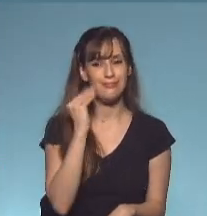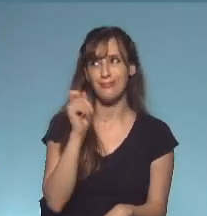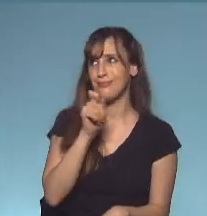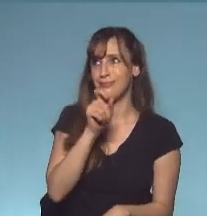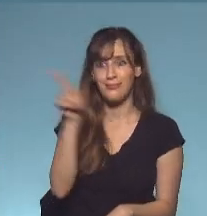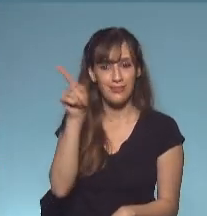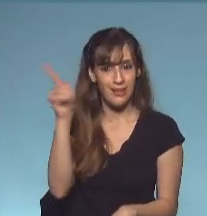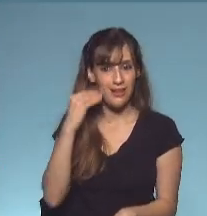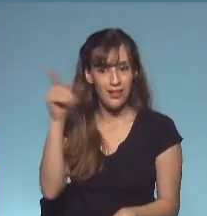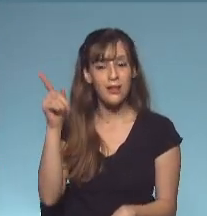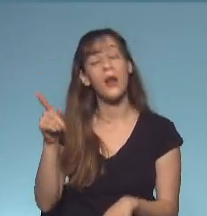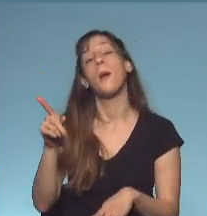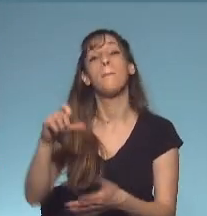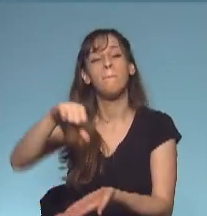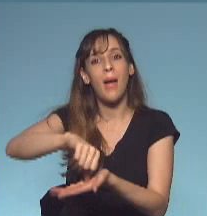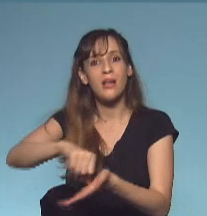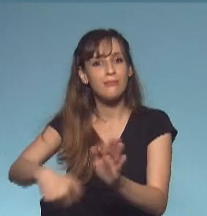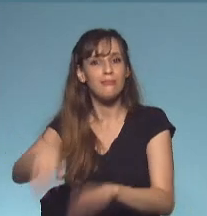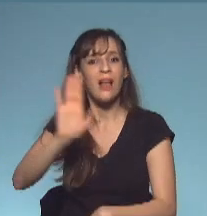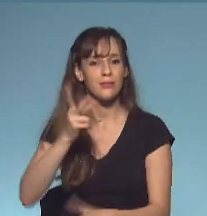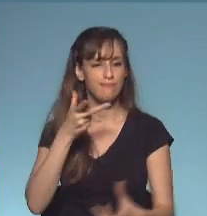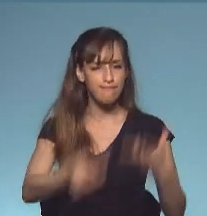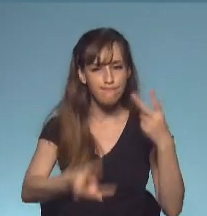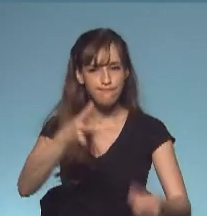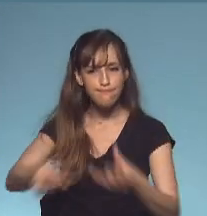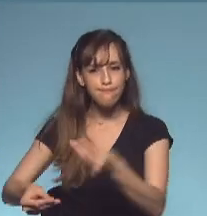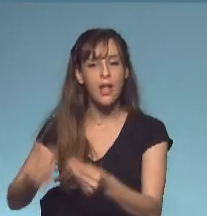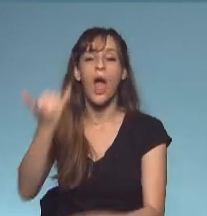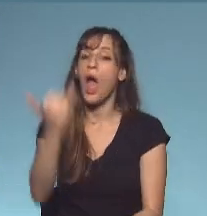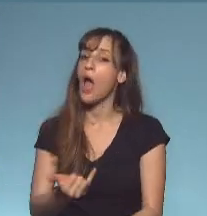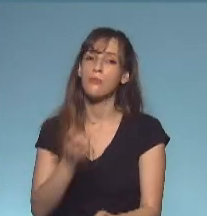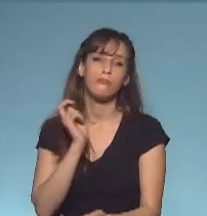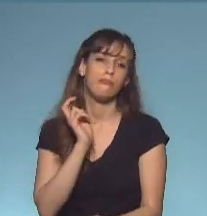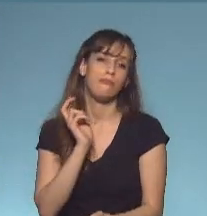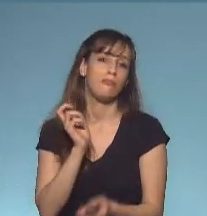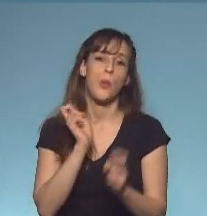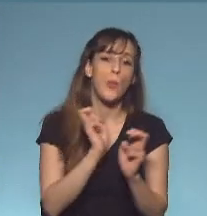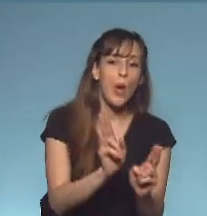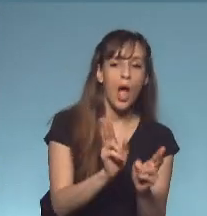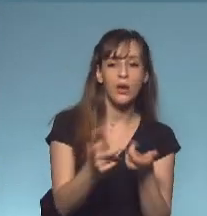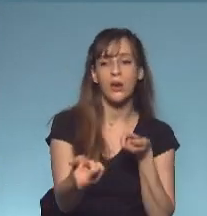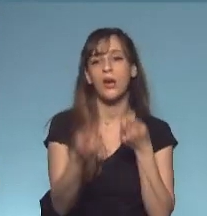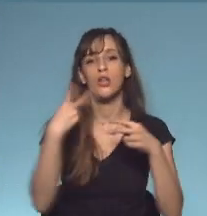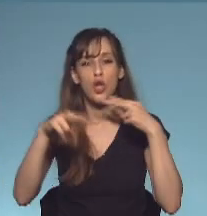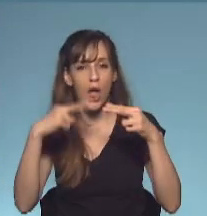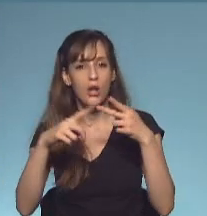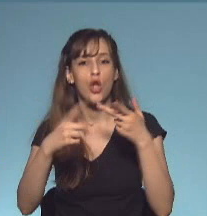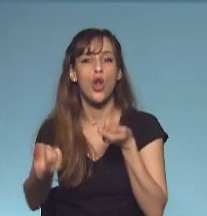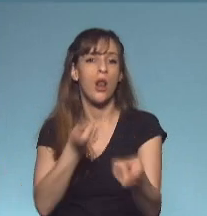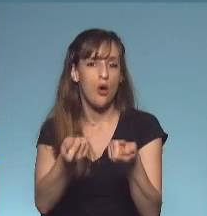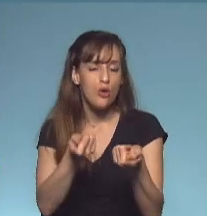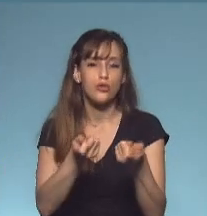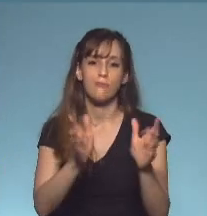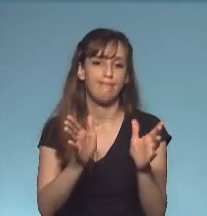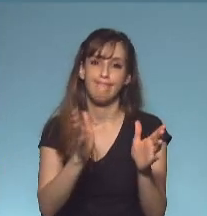los países que más vacunó, mantiene restricciones en bares, restaurantes, comercios y recién, el